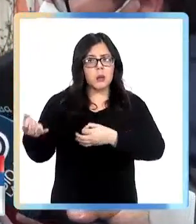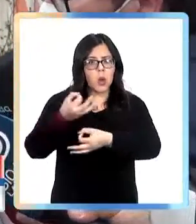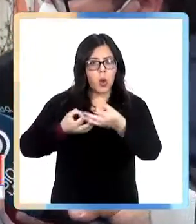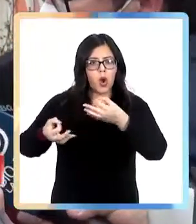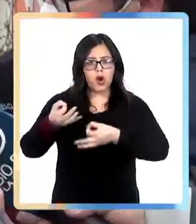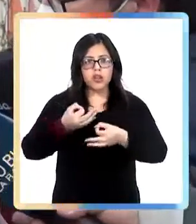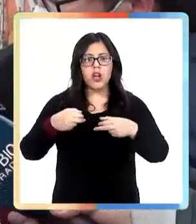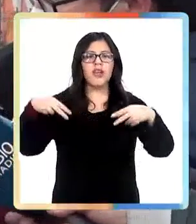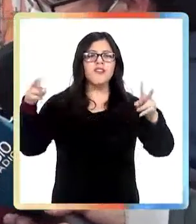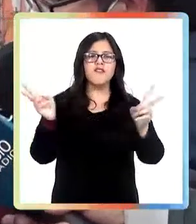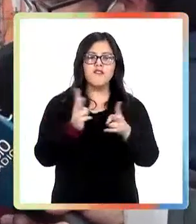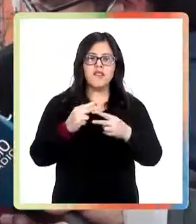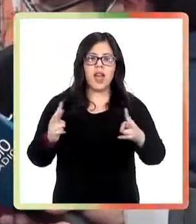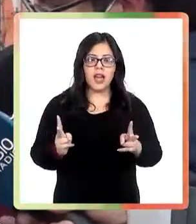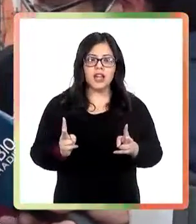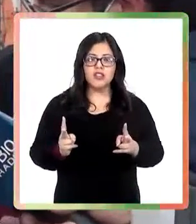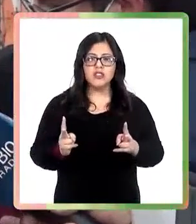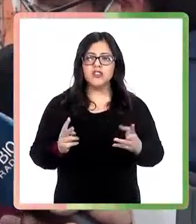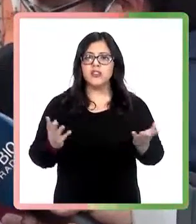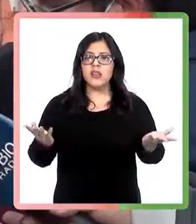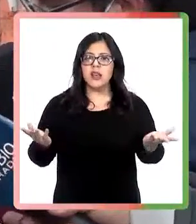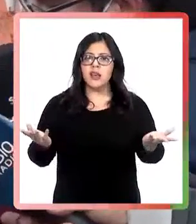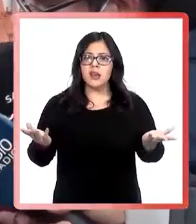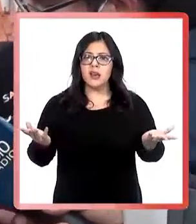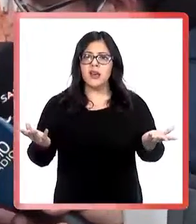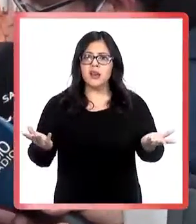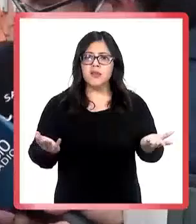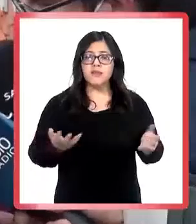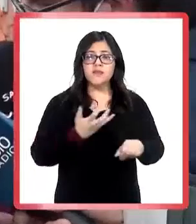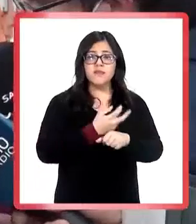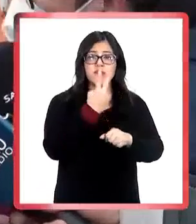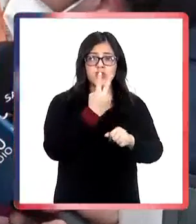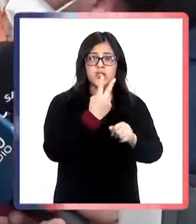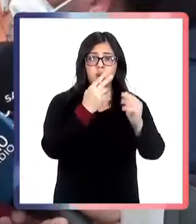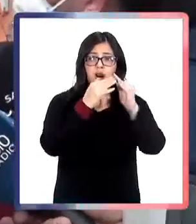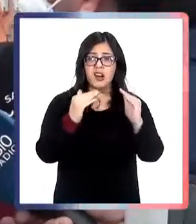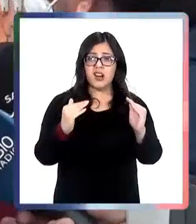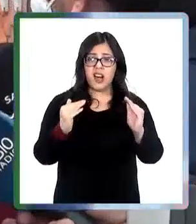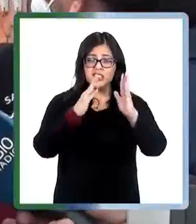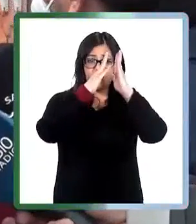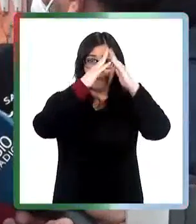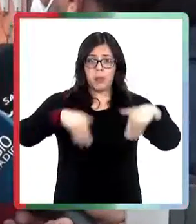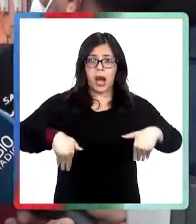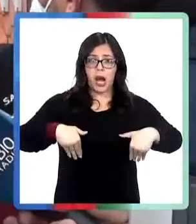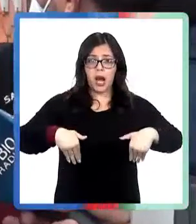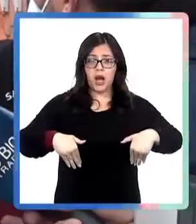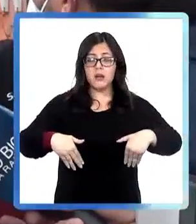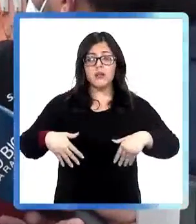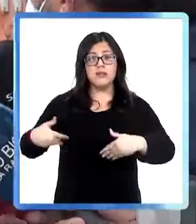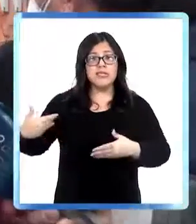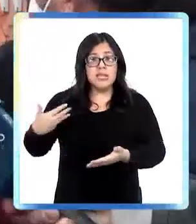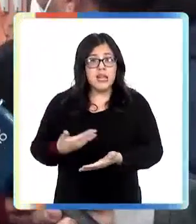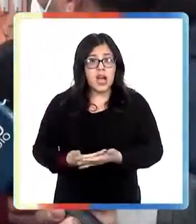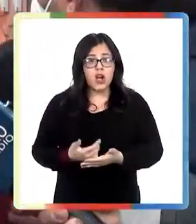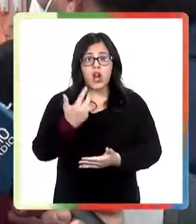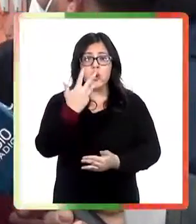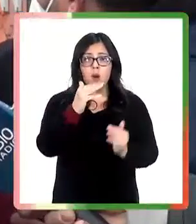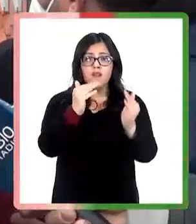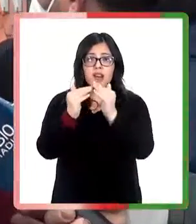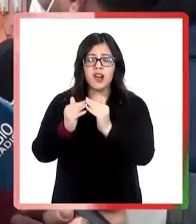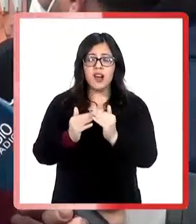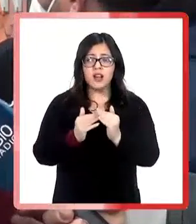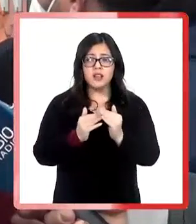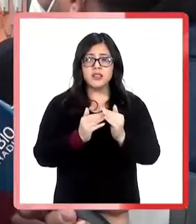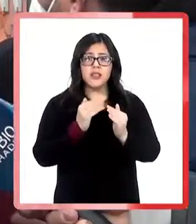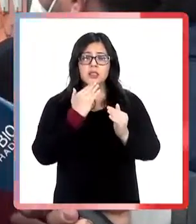estos vientos arrachados que terminaron con 2 casas con pérdida total de techumbre y hasta el minuto tenemos 9 casas